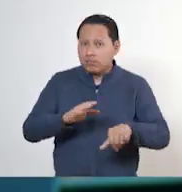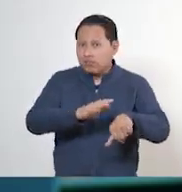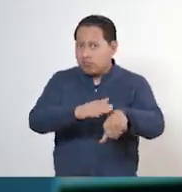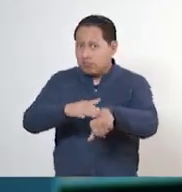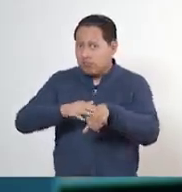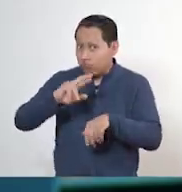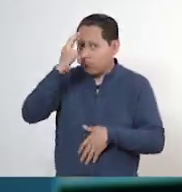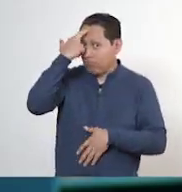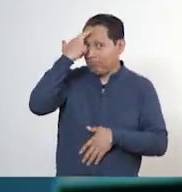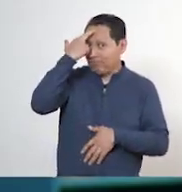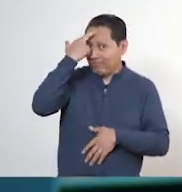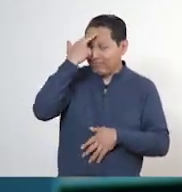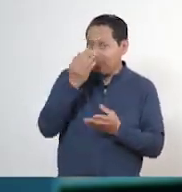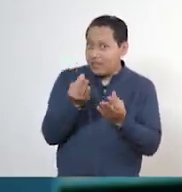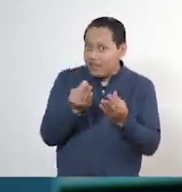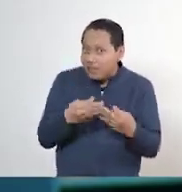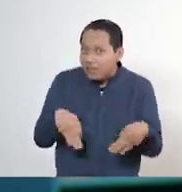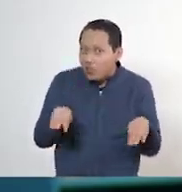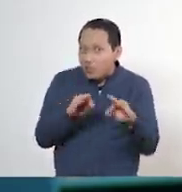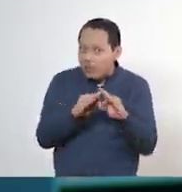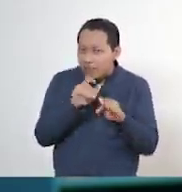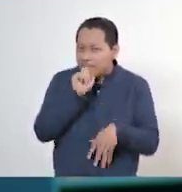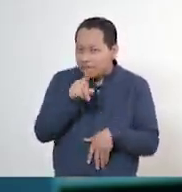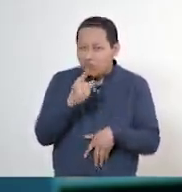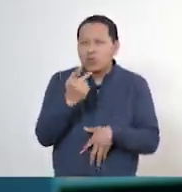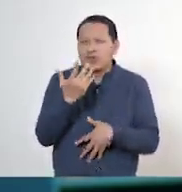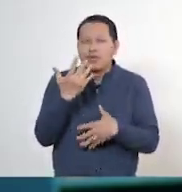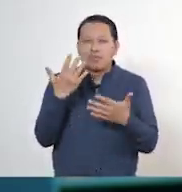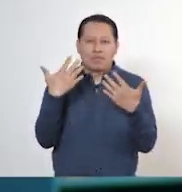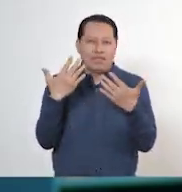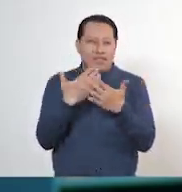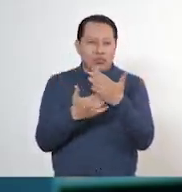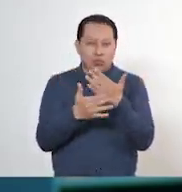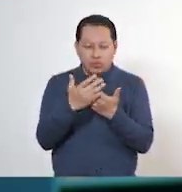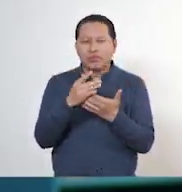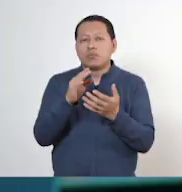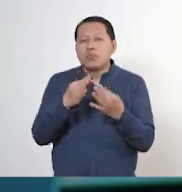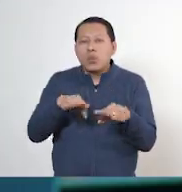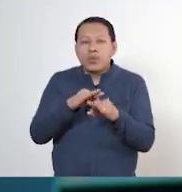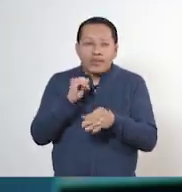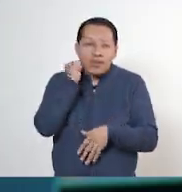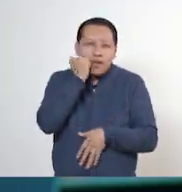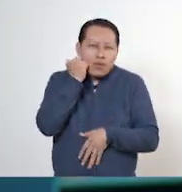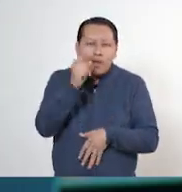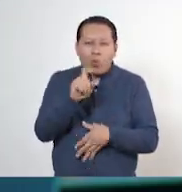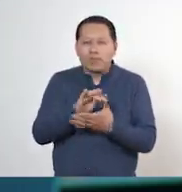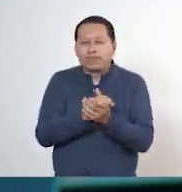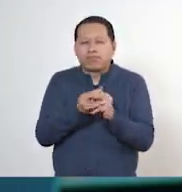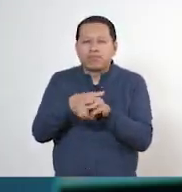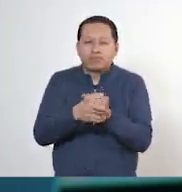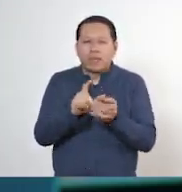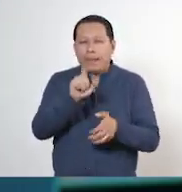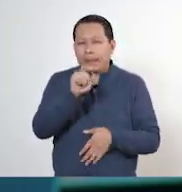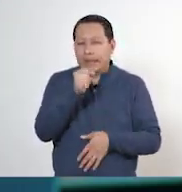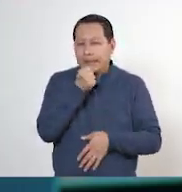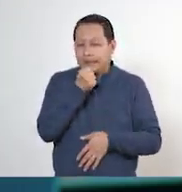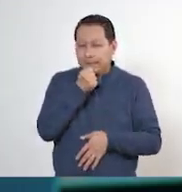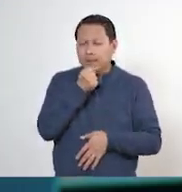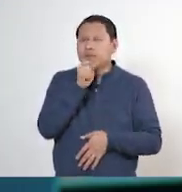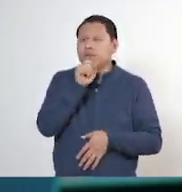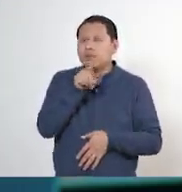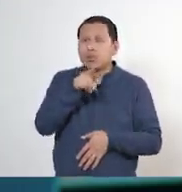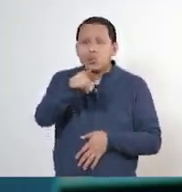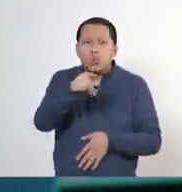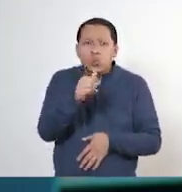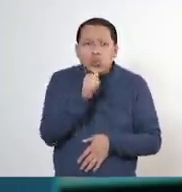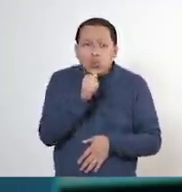Recuerda que es importante lavar muy bien tus manos con agua y con jabón durante 20 segundos. Si no